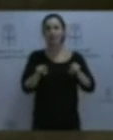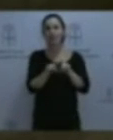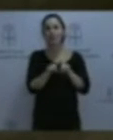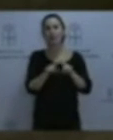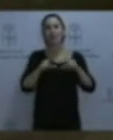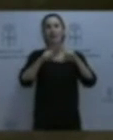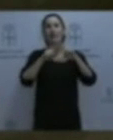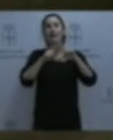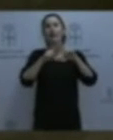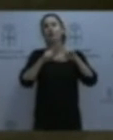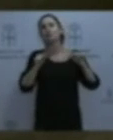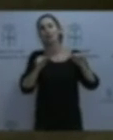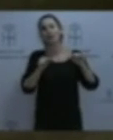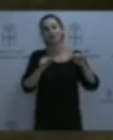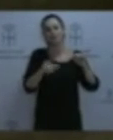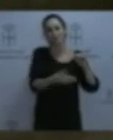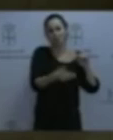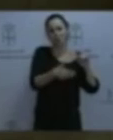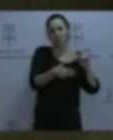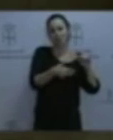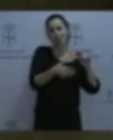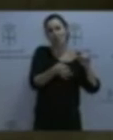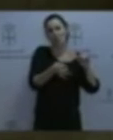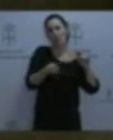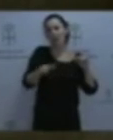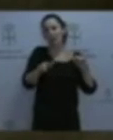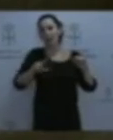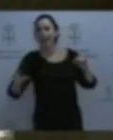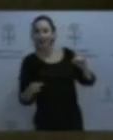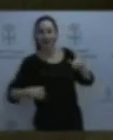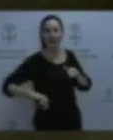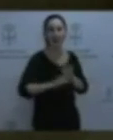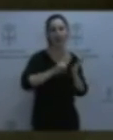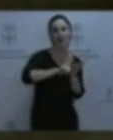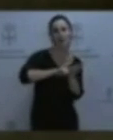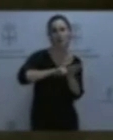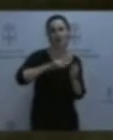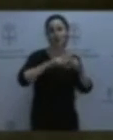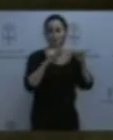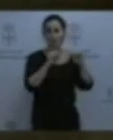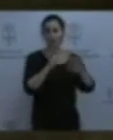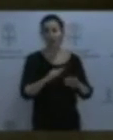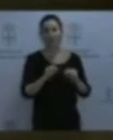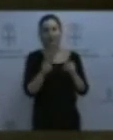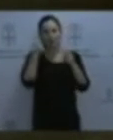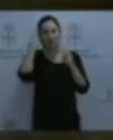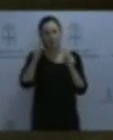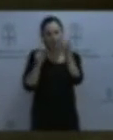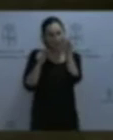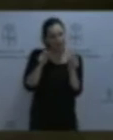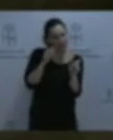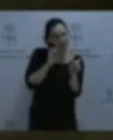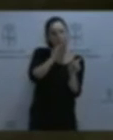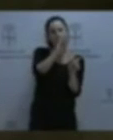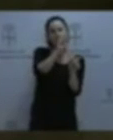dialecto del español, pero en uno de los márgenes, no sé si se ha percatado, hace una pregunta dirigida al